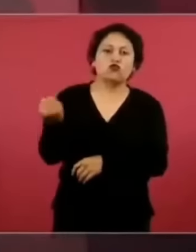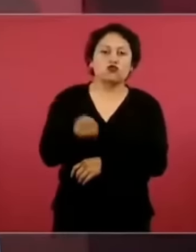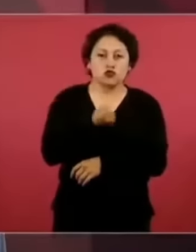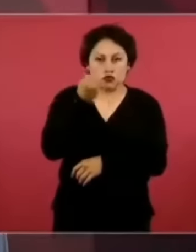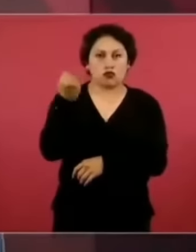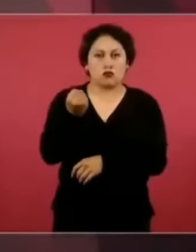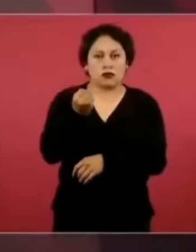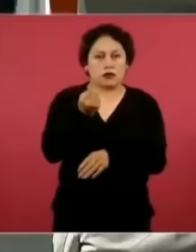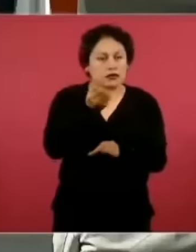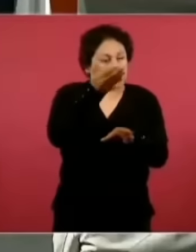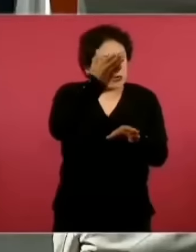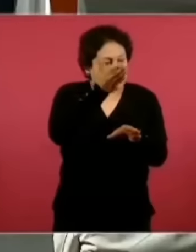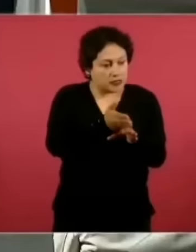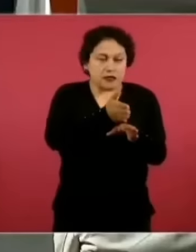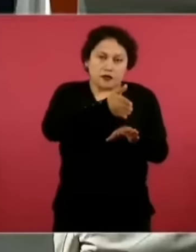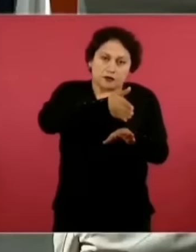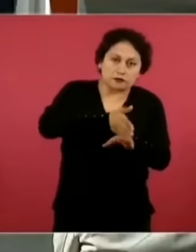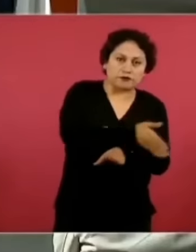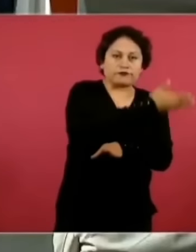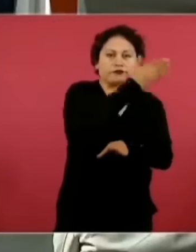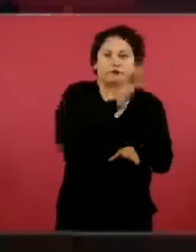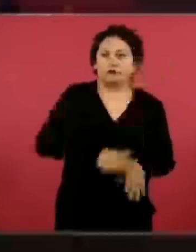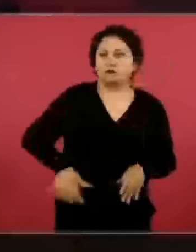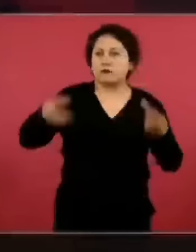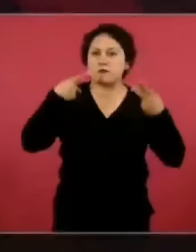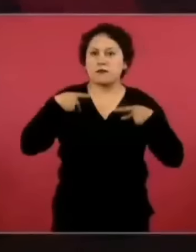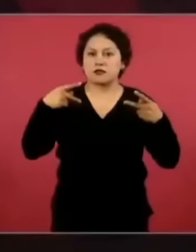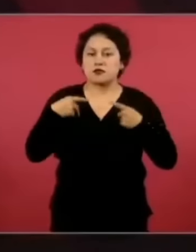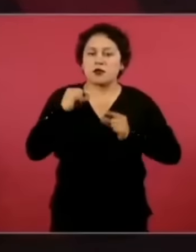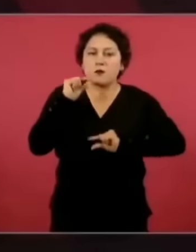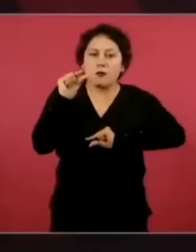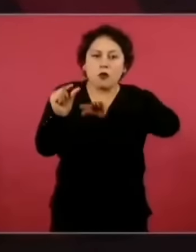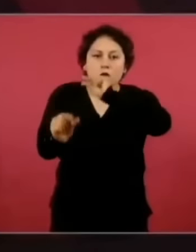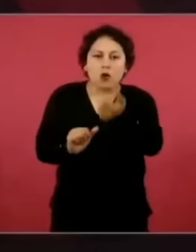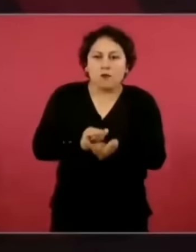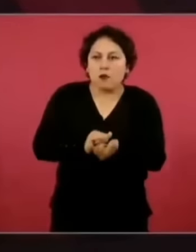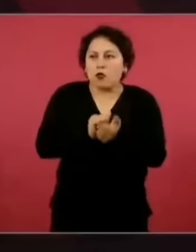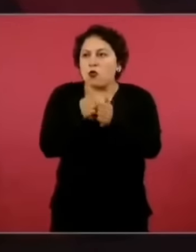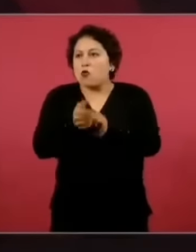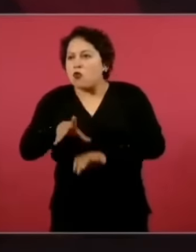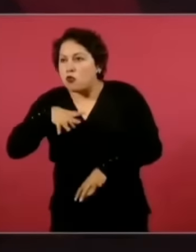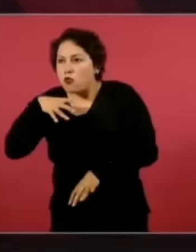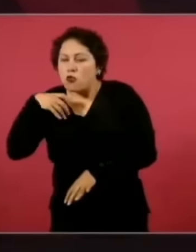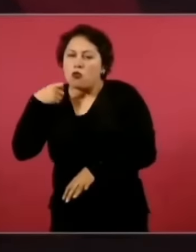detener, frenar el empobrecimiento de nuestro pueblo, llevar a cabo